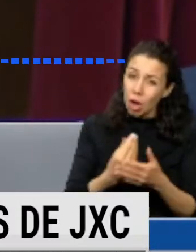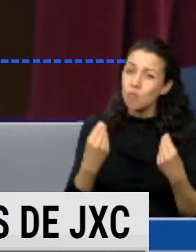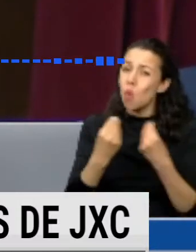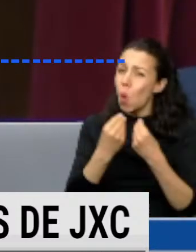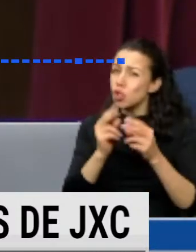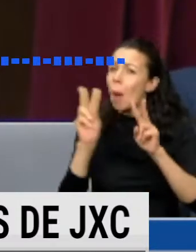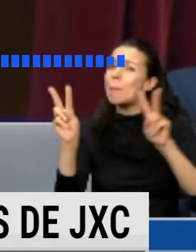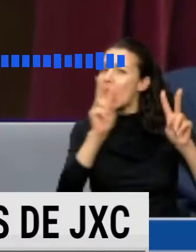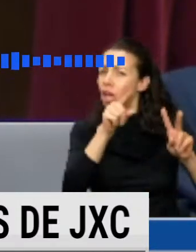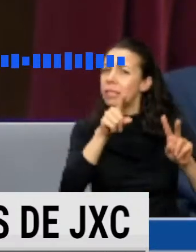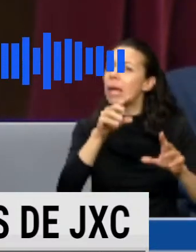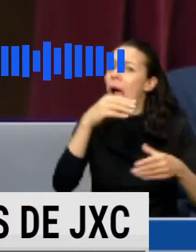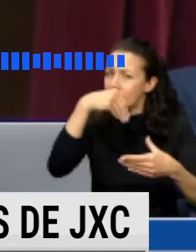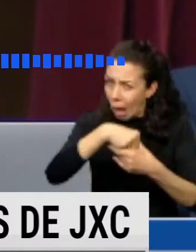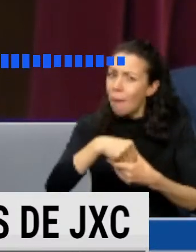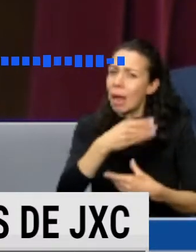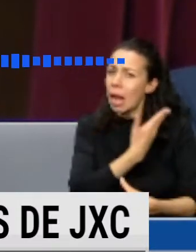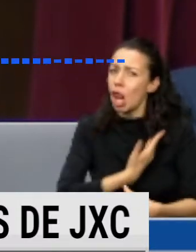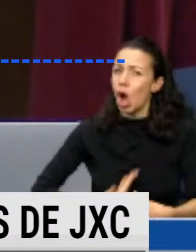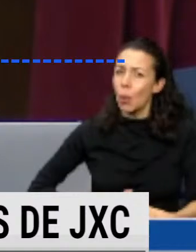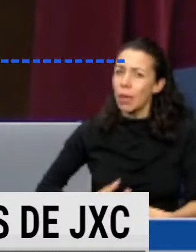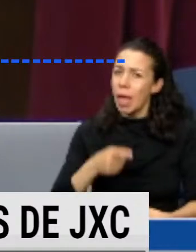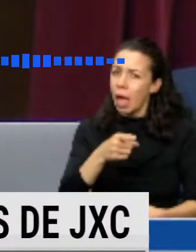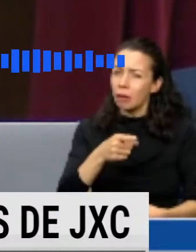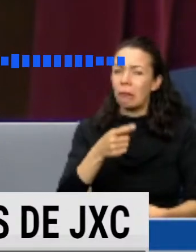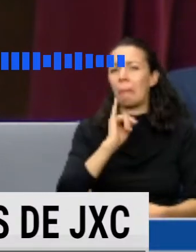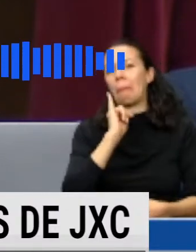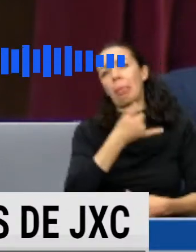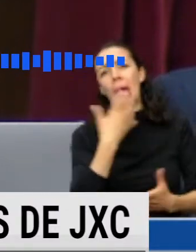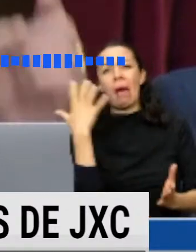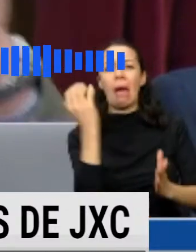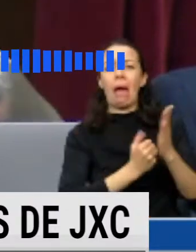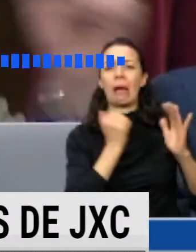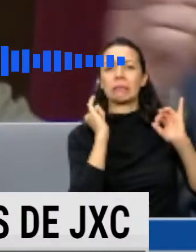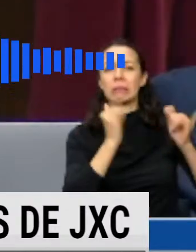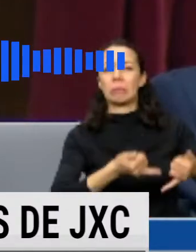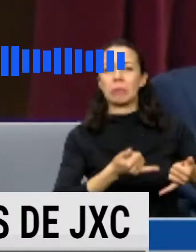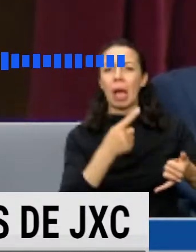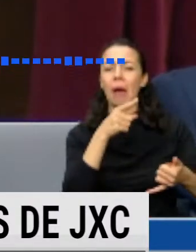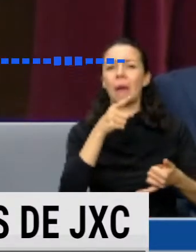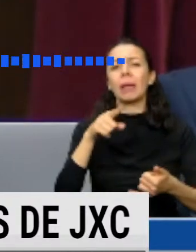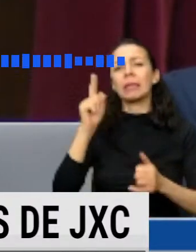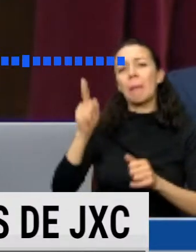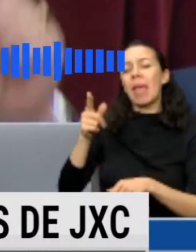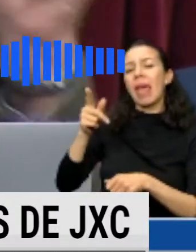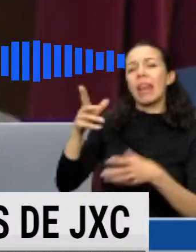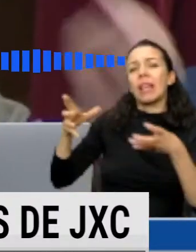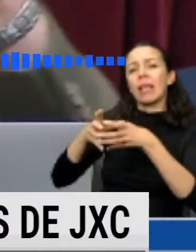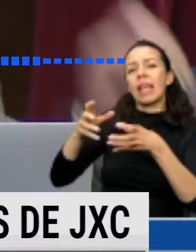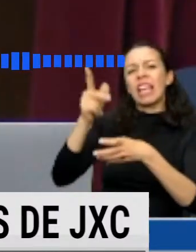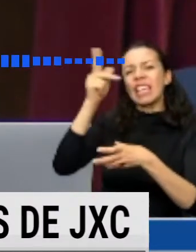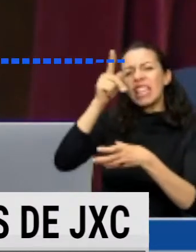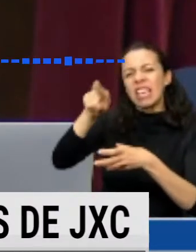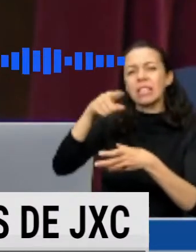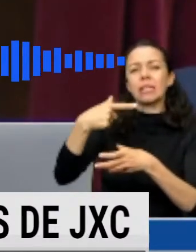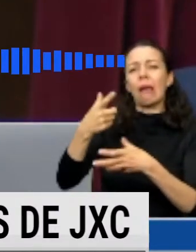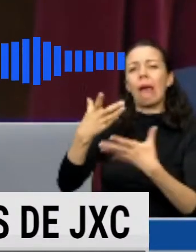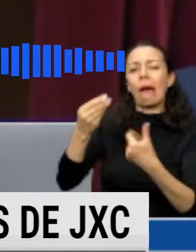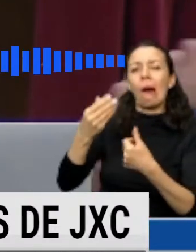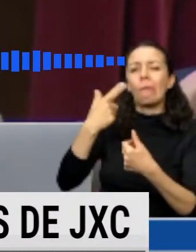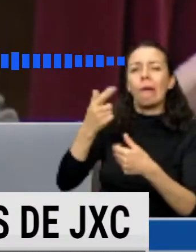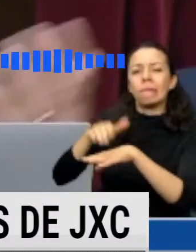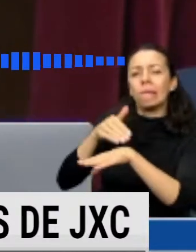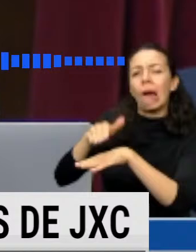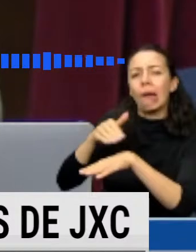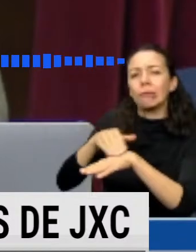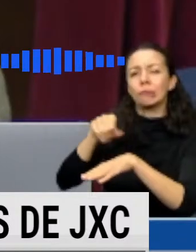grave. Y me lamenté mucho que los legisladores nacionales de todo el país no hicieran esa oposición, pero no por